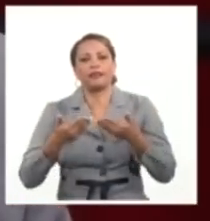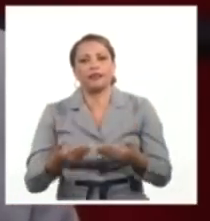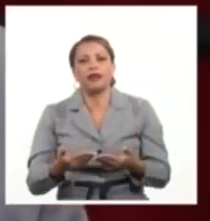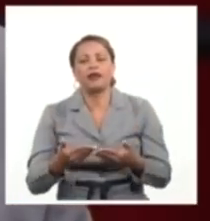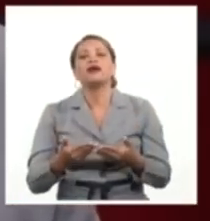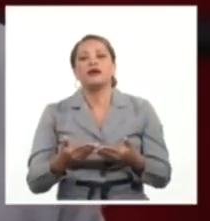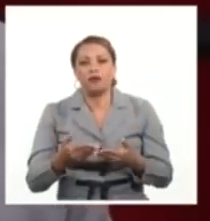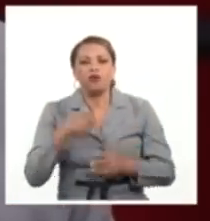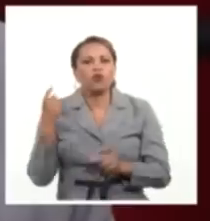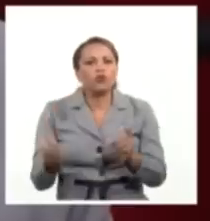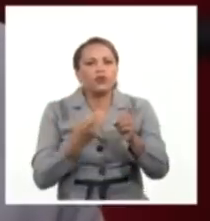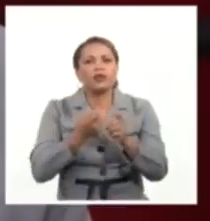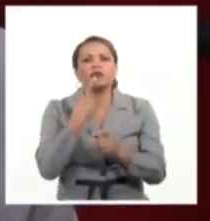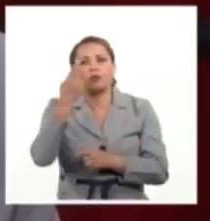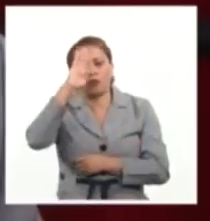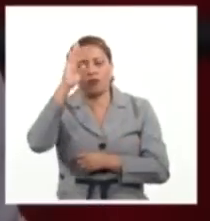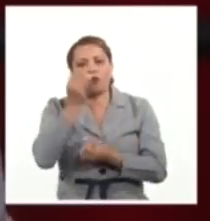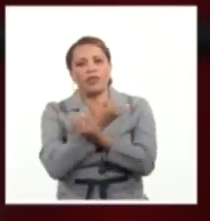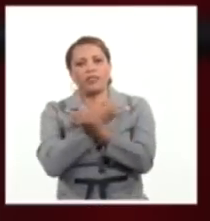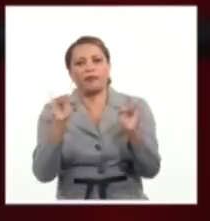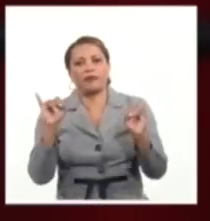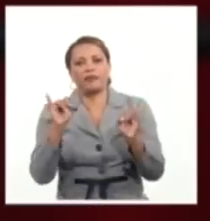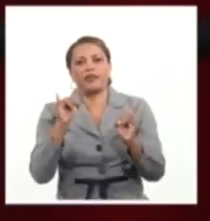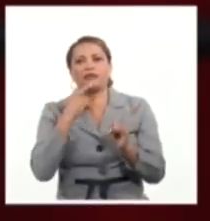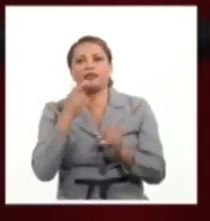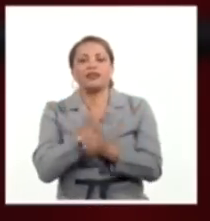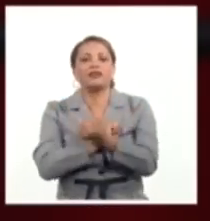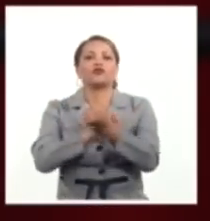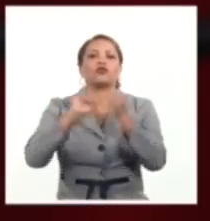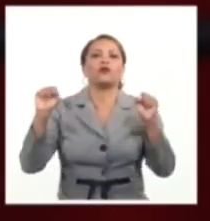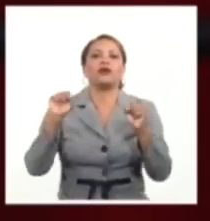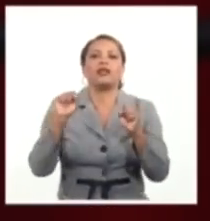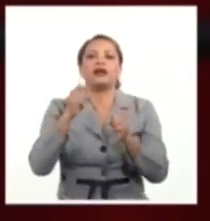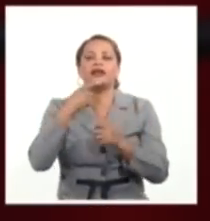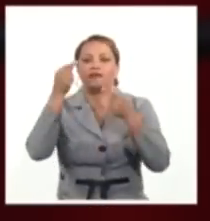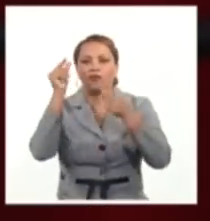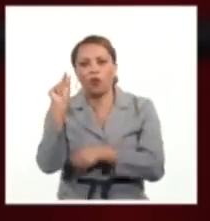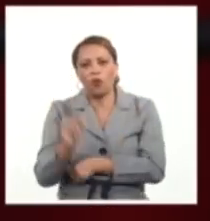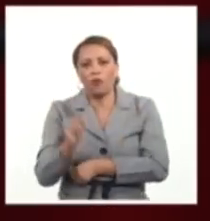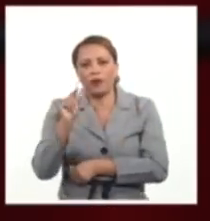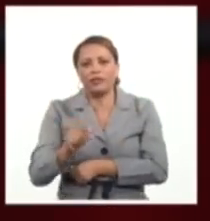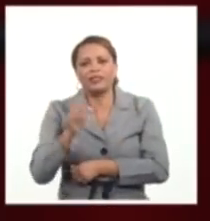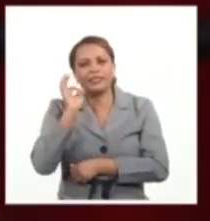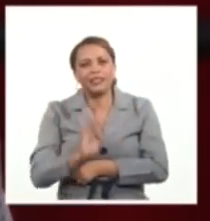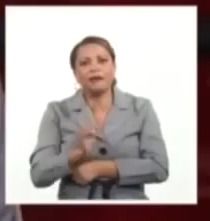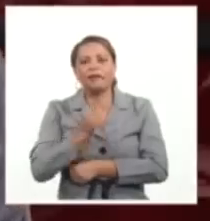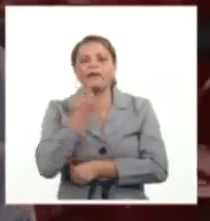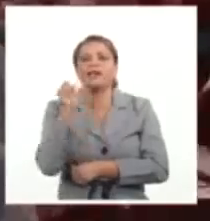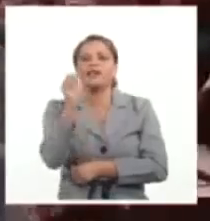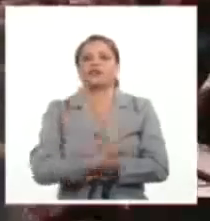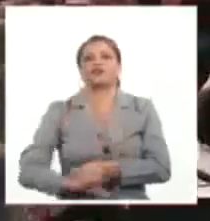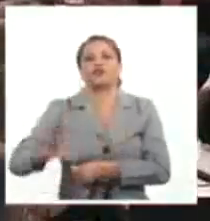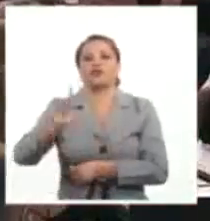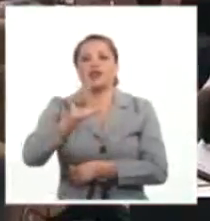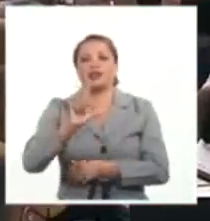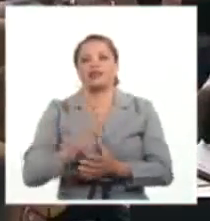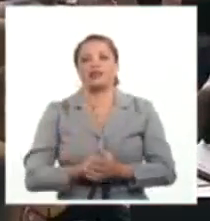Cuba independiente, soberana, humanista, solidaria y por siempre socialista.